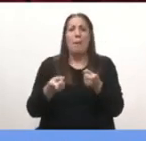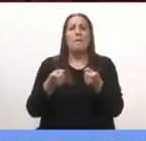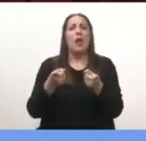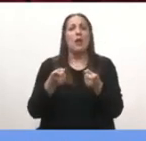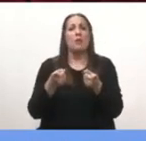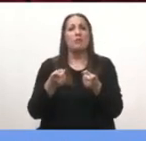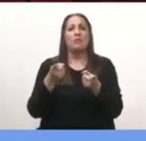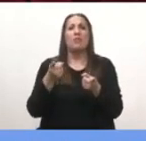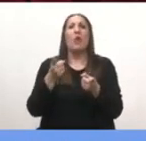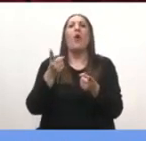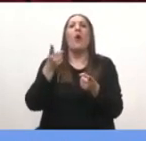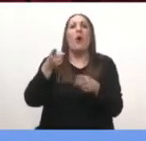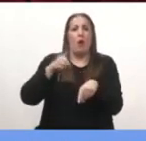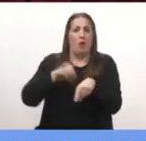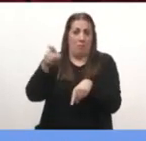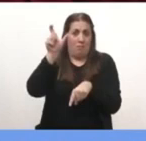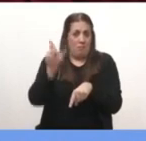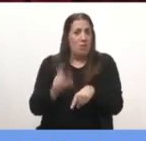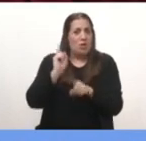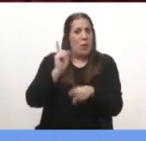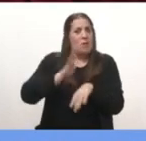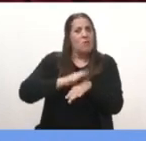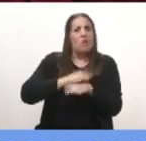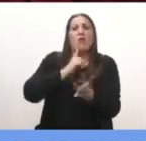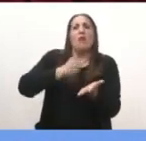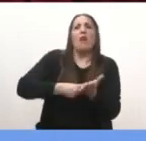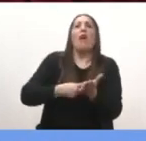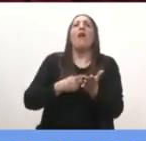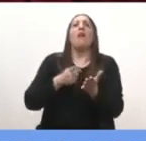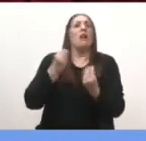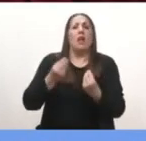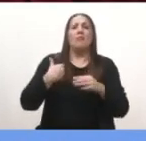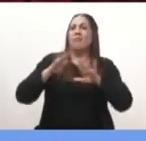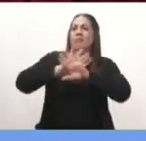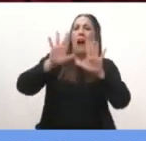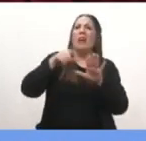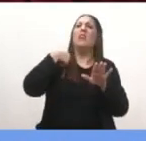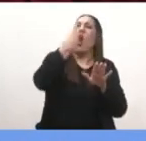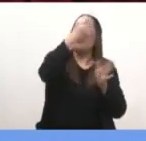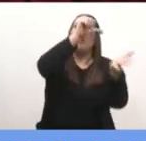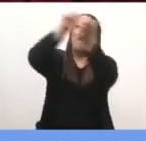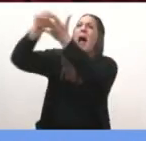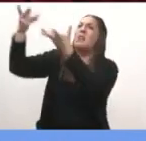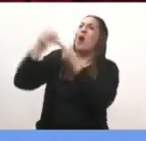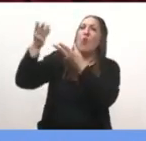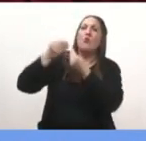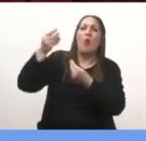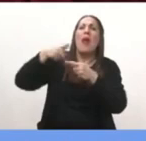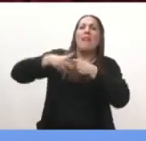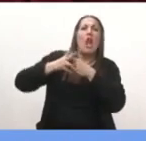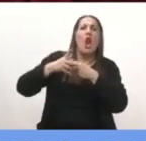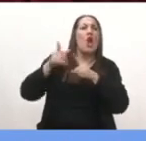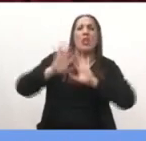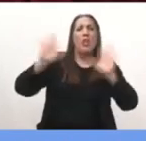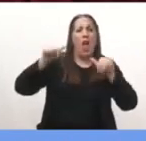cuando se tomó la decisión de dejar de depender de otros países para tener nuestra propia tecnología satelital o cuando se tomó la